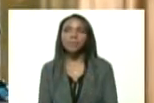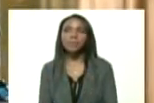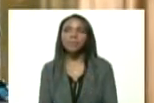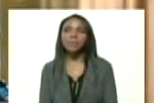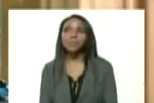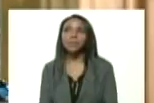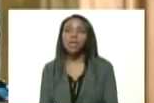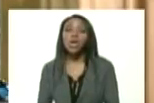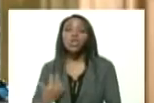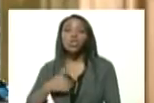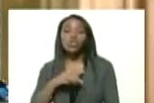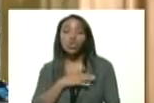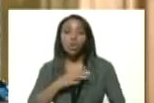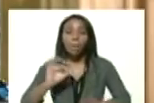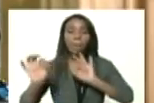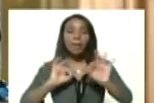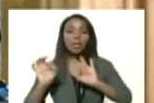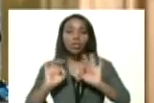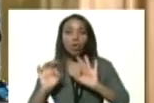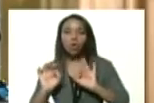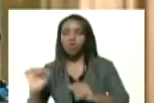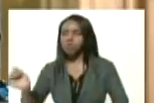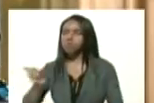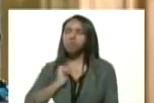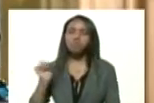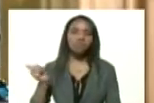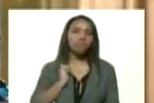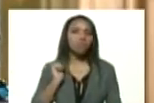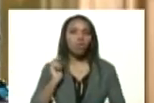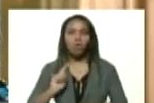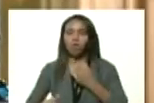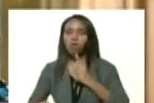nosotros estamos preparados para lo que sea